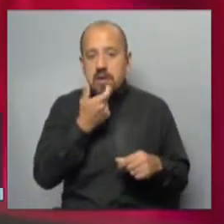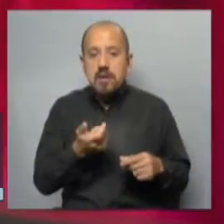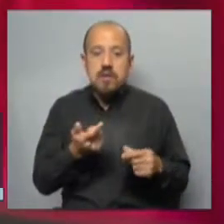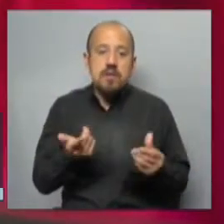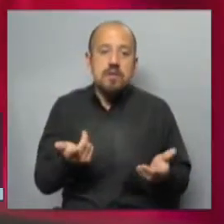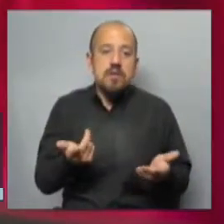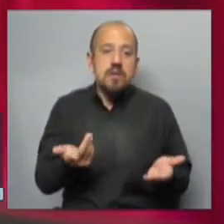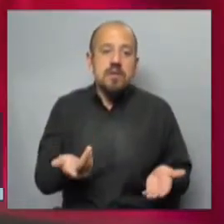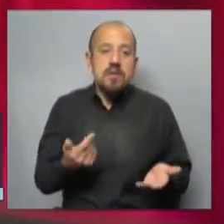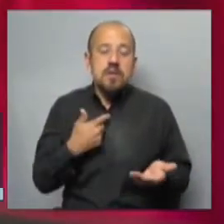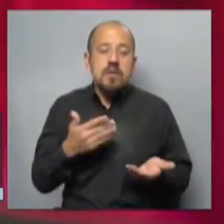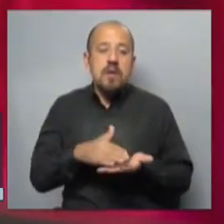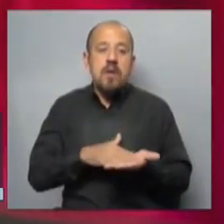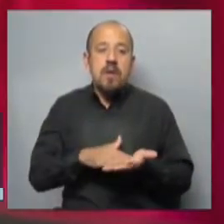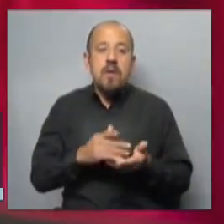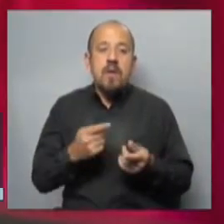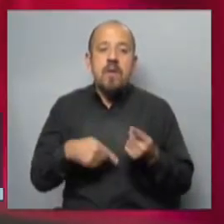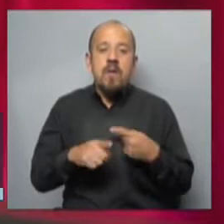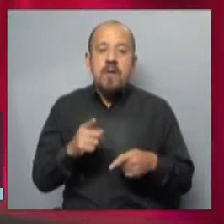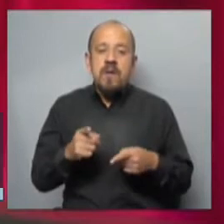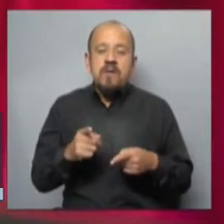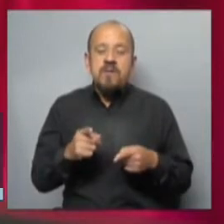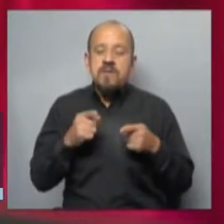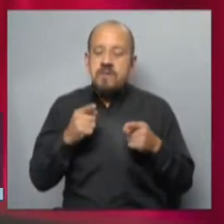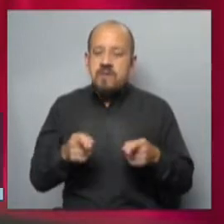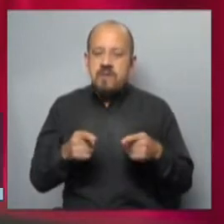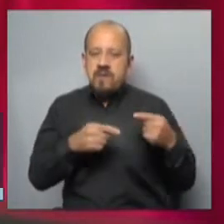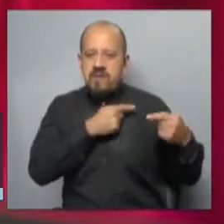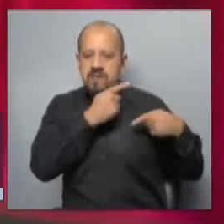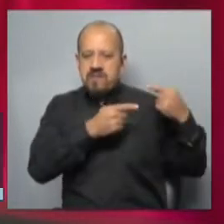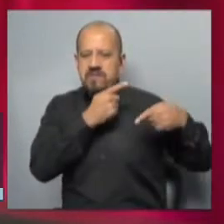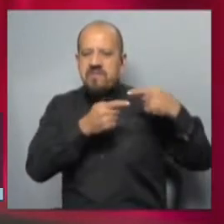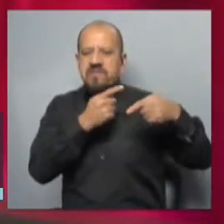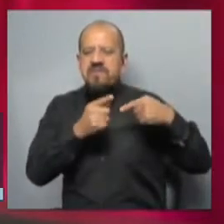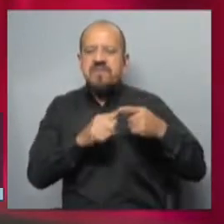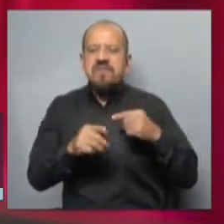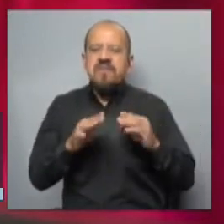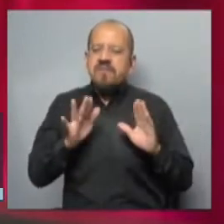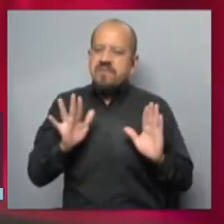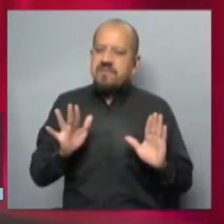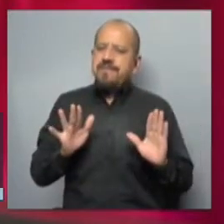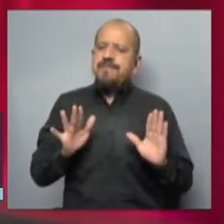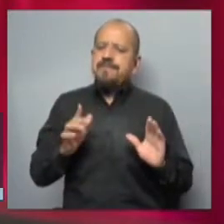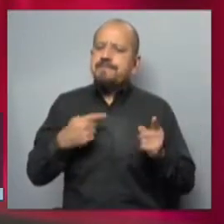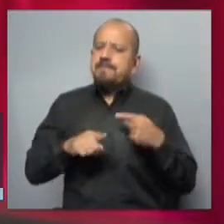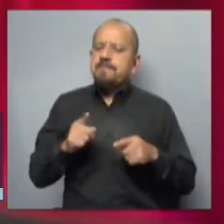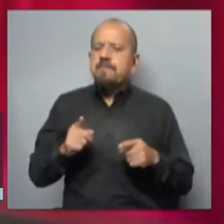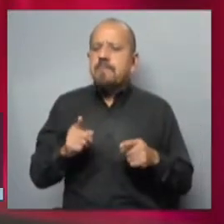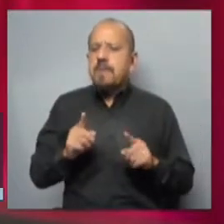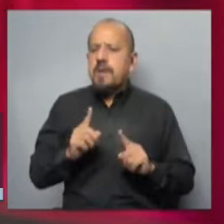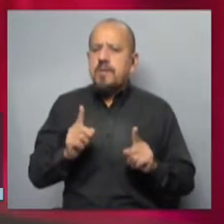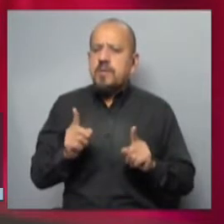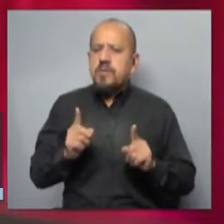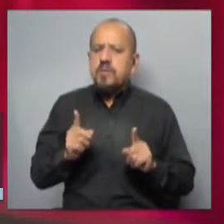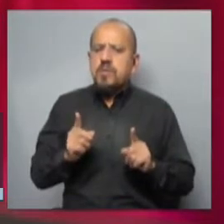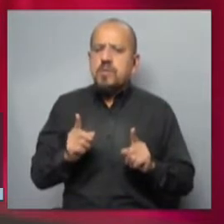nada entonces esas series no es tan mal pero tampoco tienen que ser tomadas